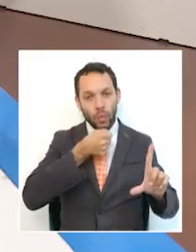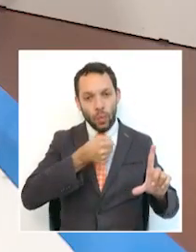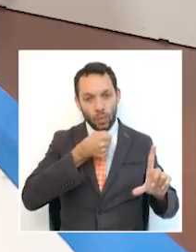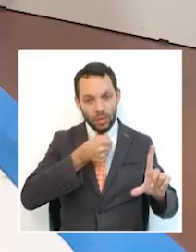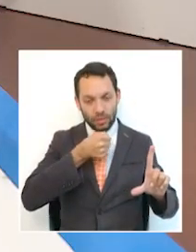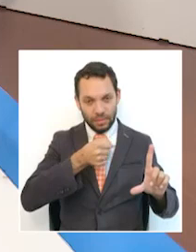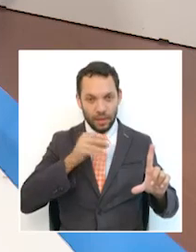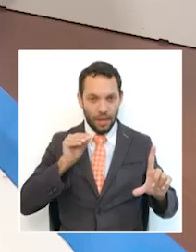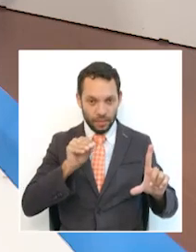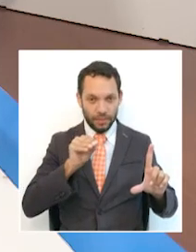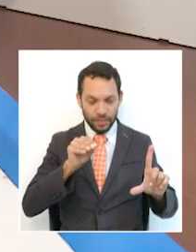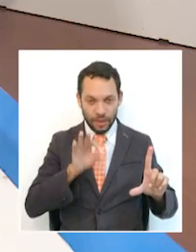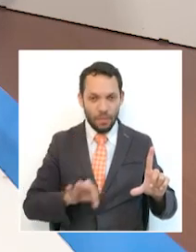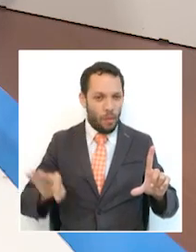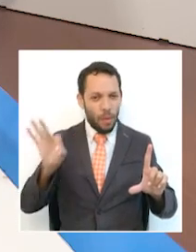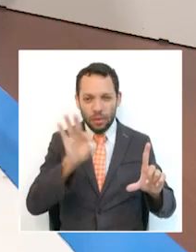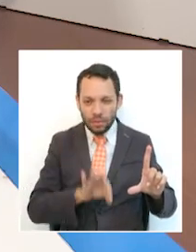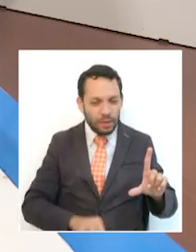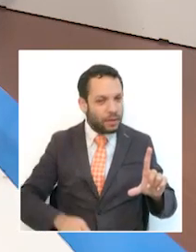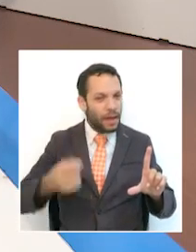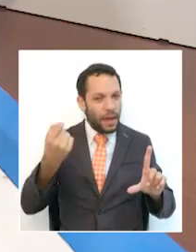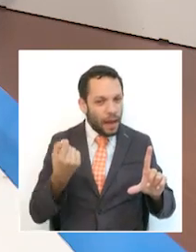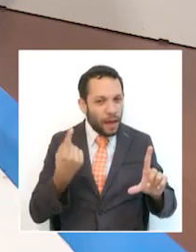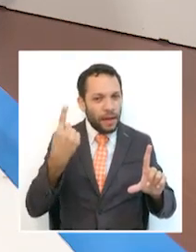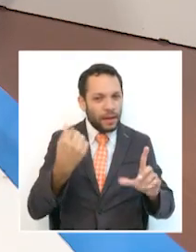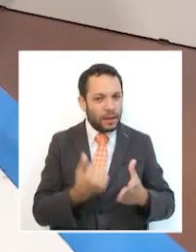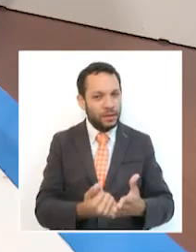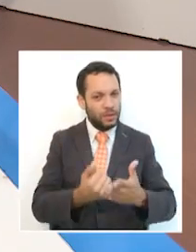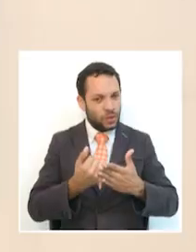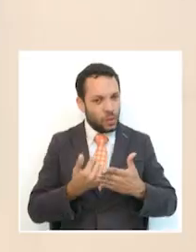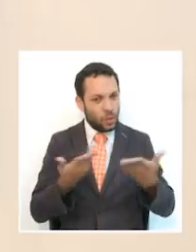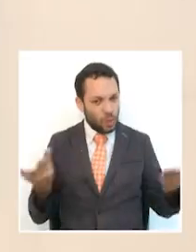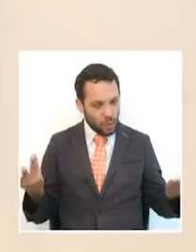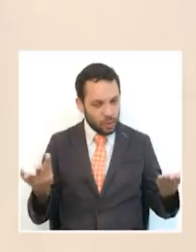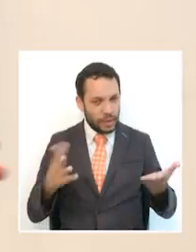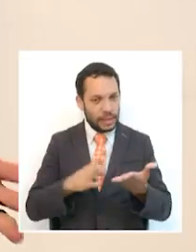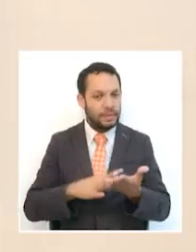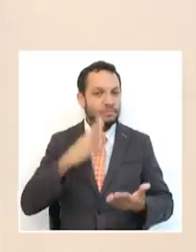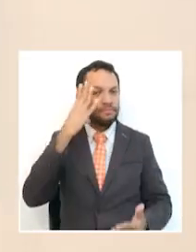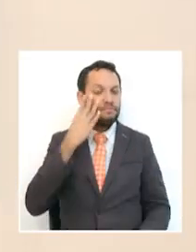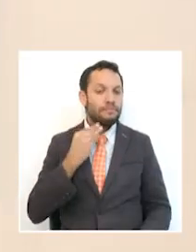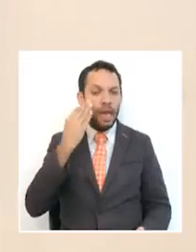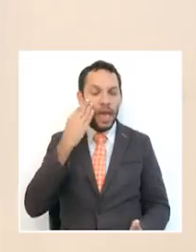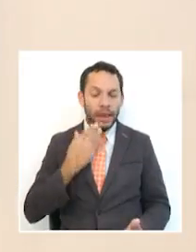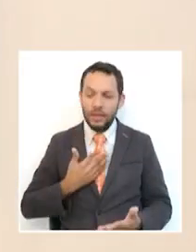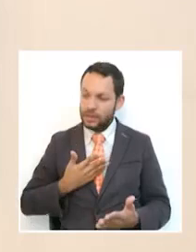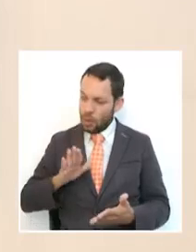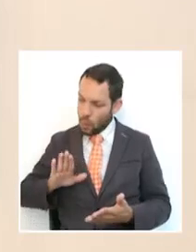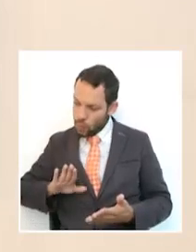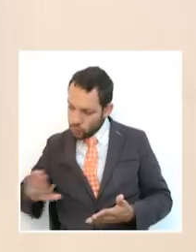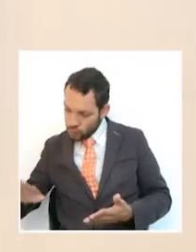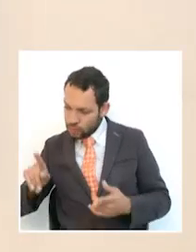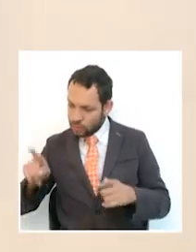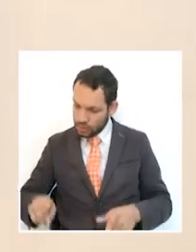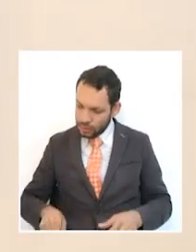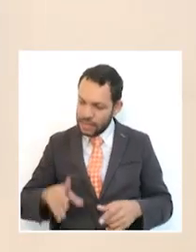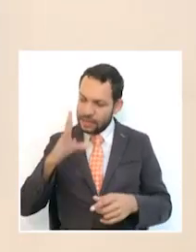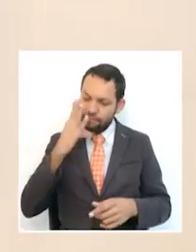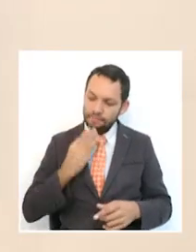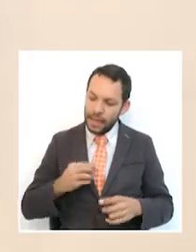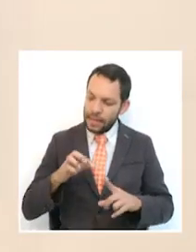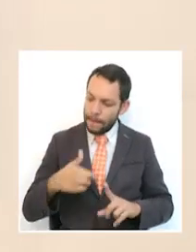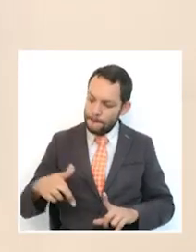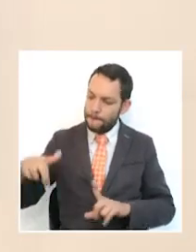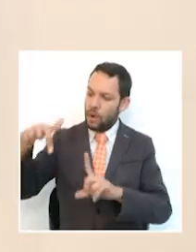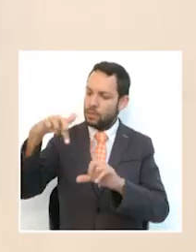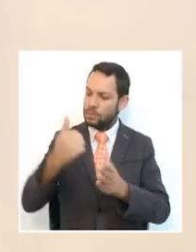queremos mostrarle a las personas esa experiencia que vivimos en un día para tu alma contigo y con los diferentes especialistas que nos acompañan